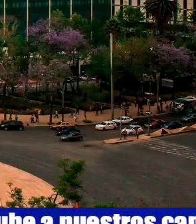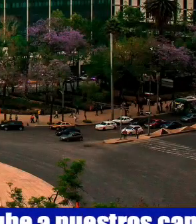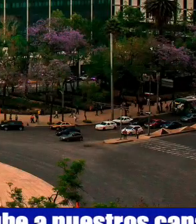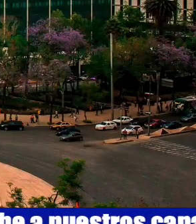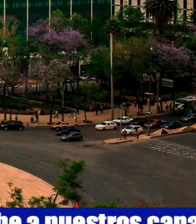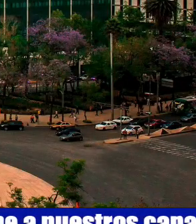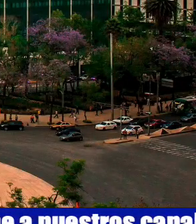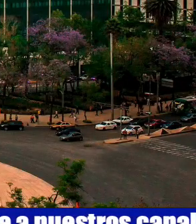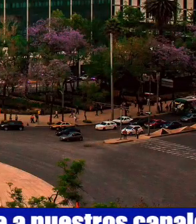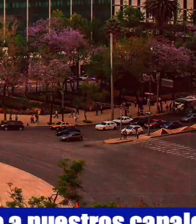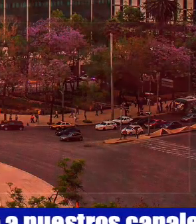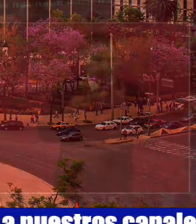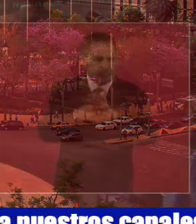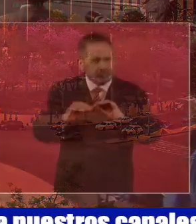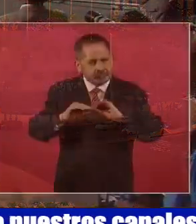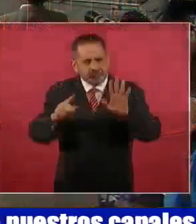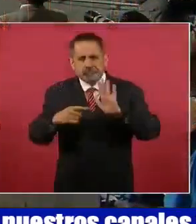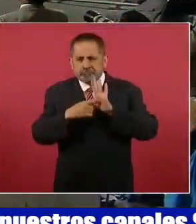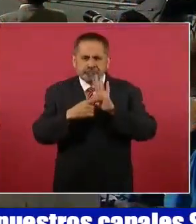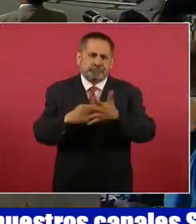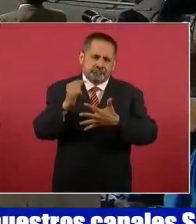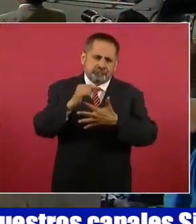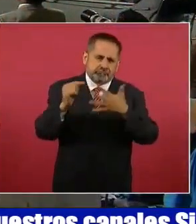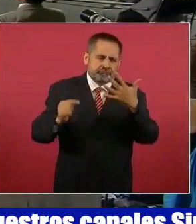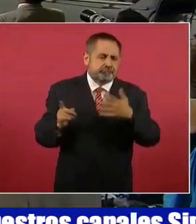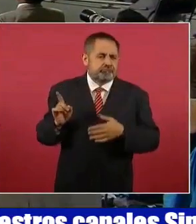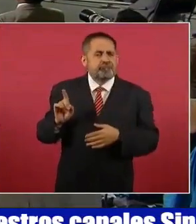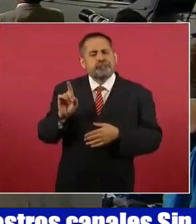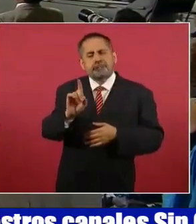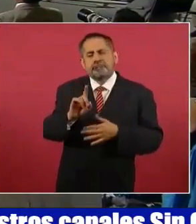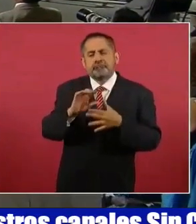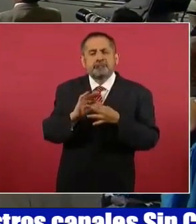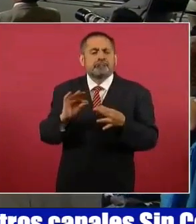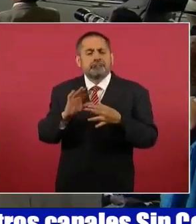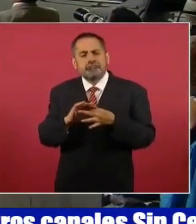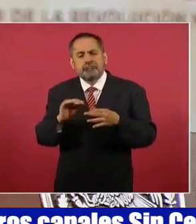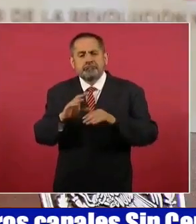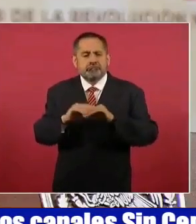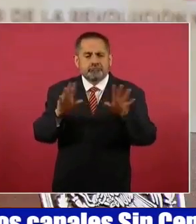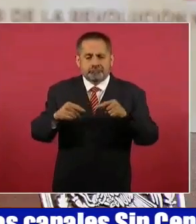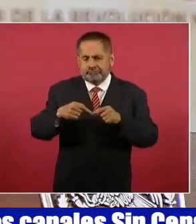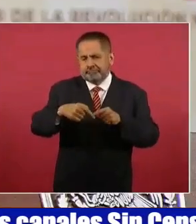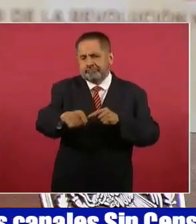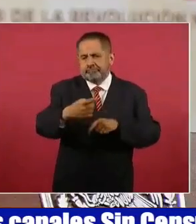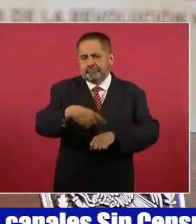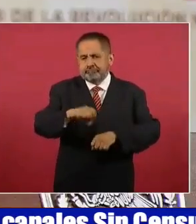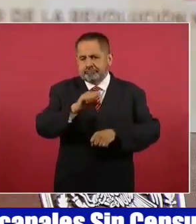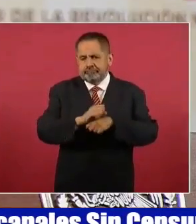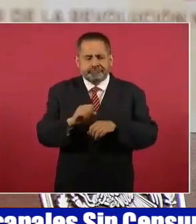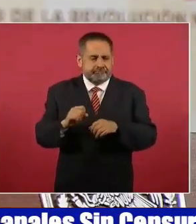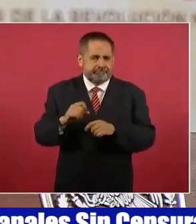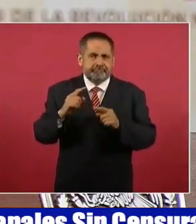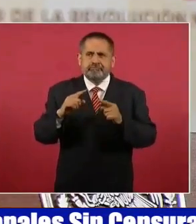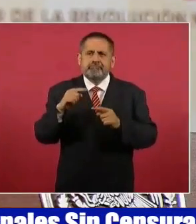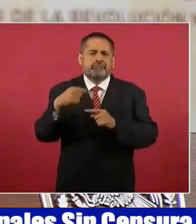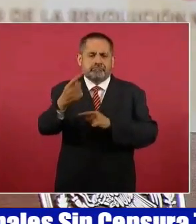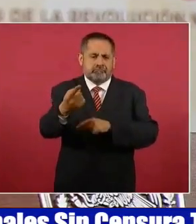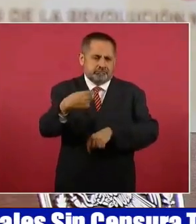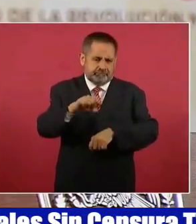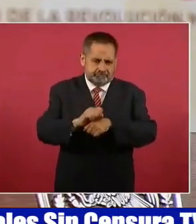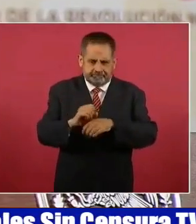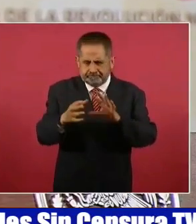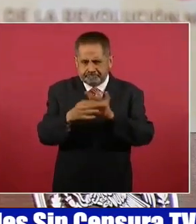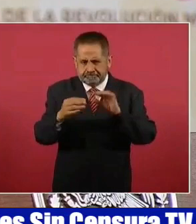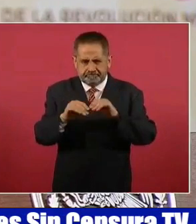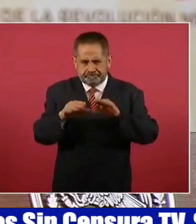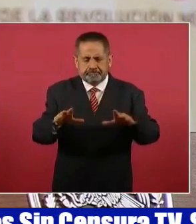con la, pues, híjole, realidad para poder determinar quién sí es periodista y quién no. Y